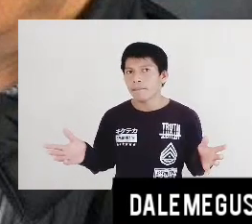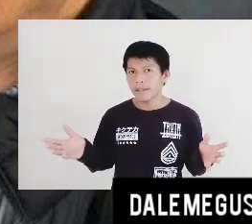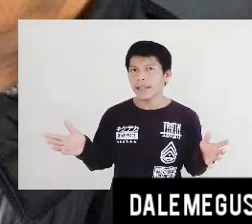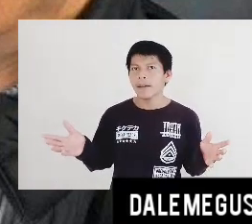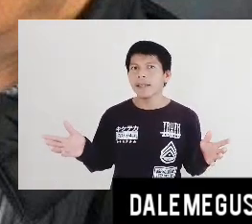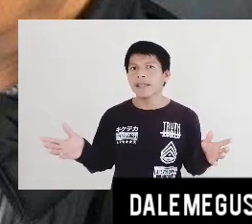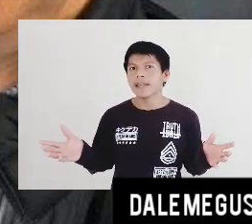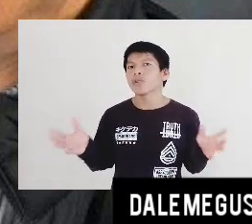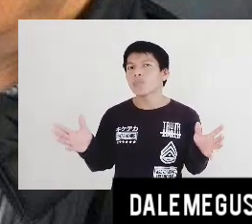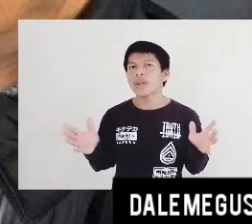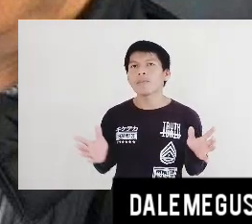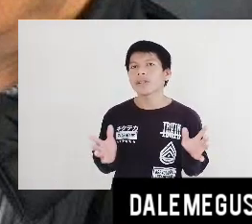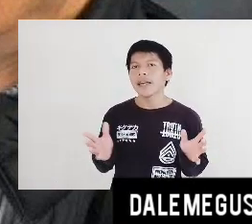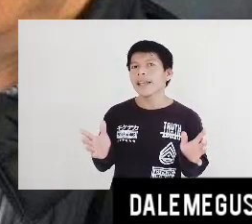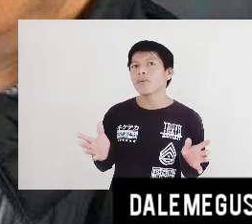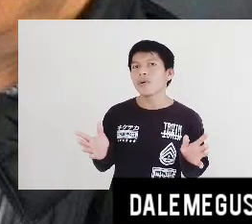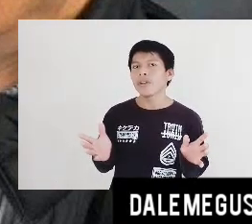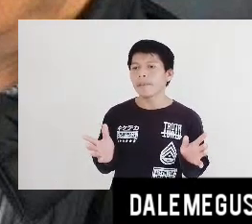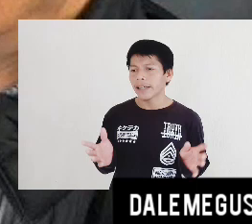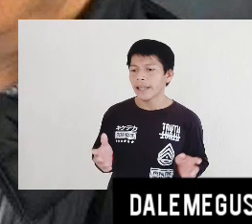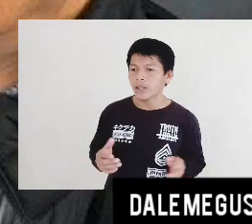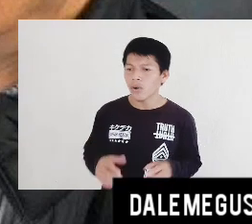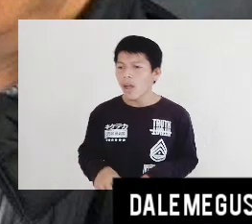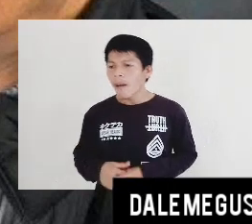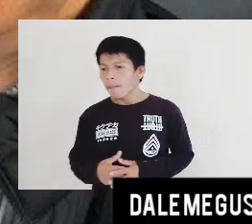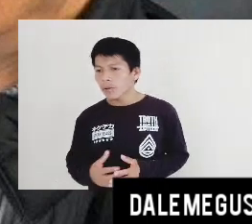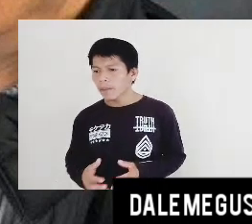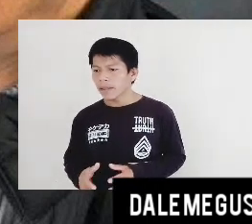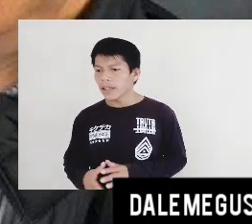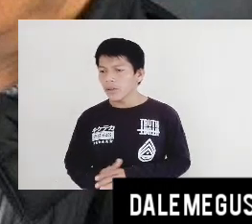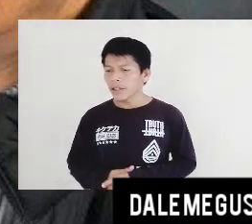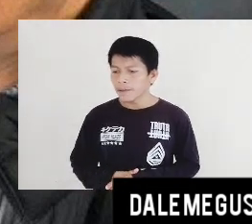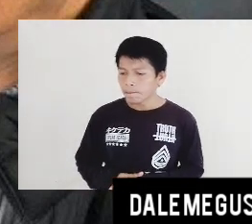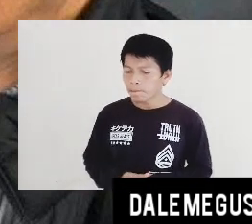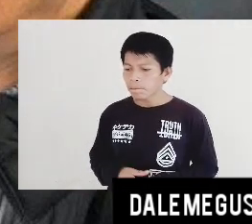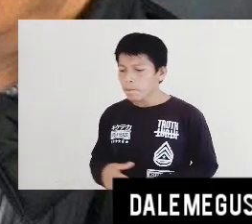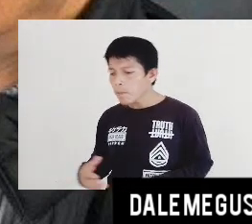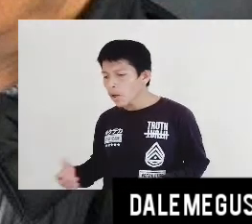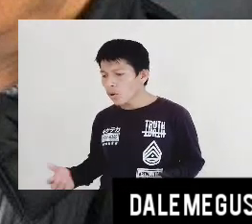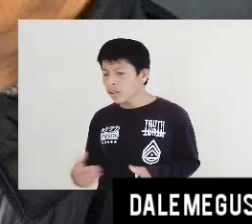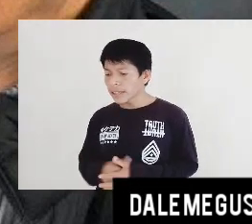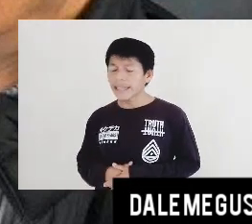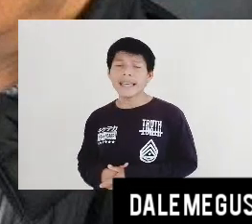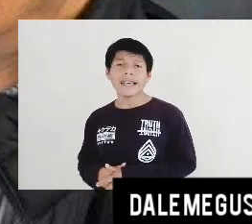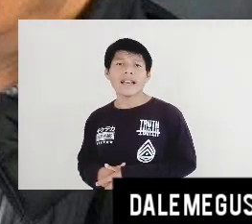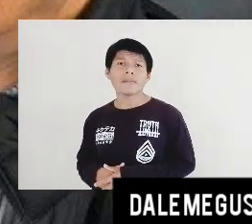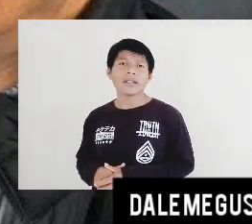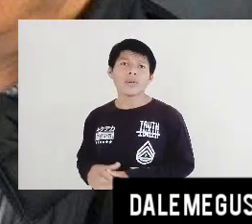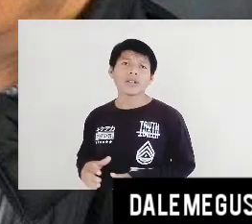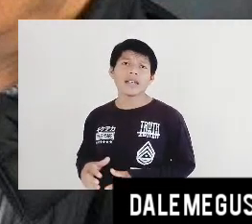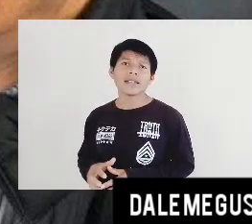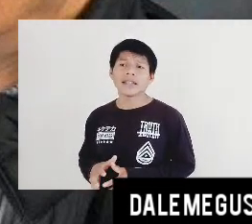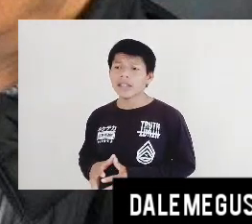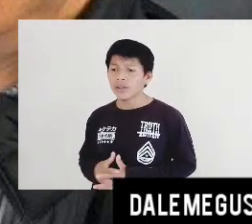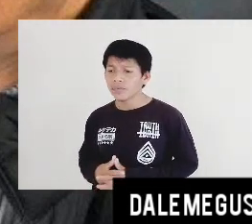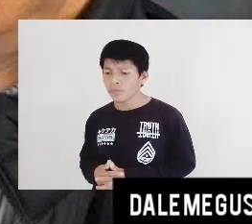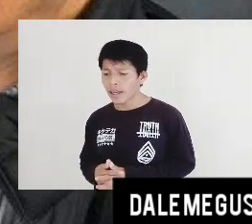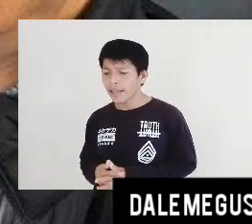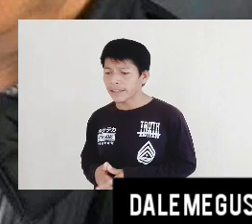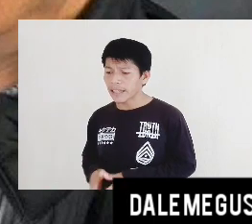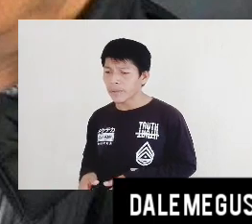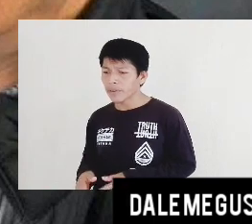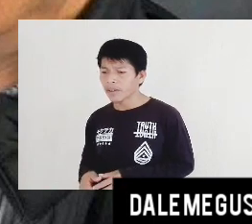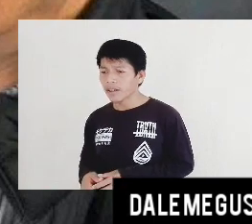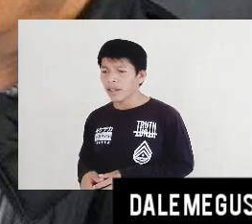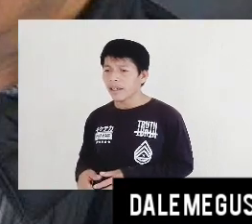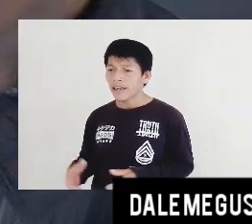sea, prácticamente nos podíamos dar el lujo de imaginar eso. Pero también, señores, cosas que realmente no tienen sentido